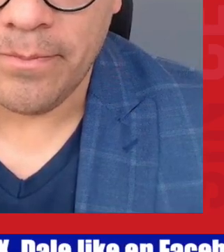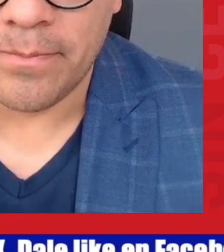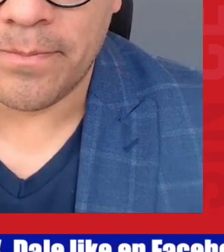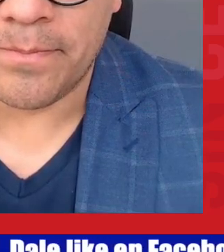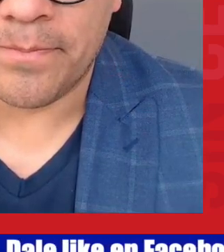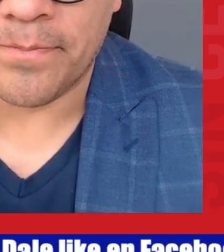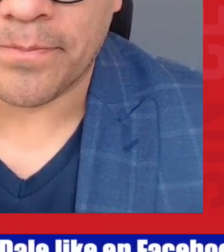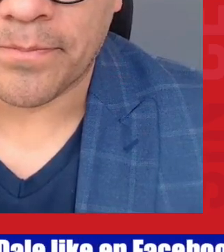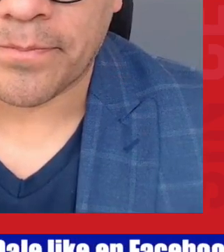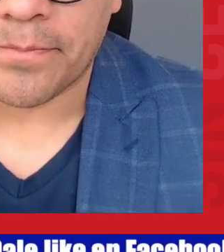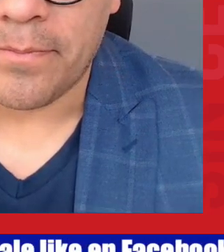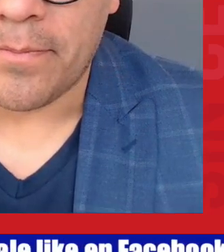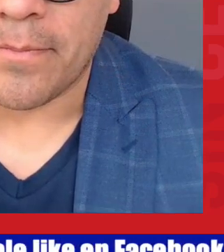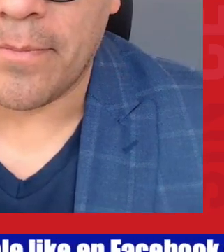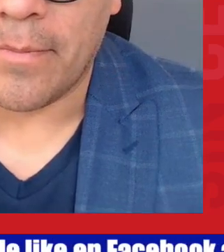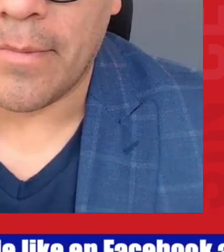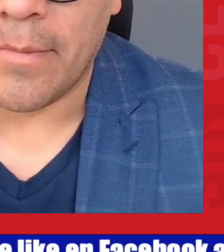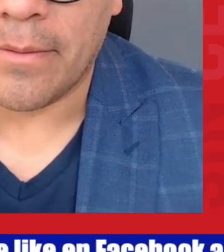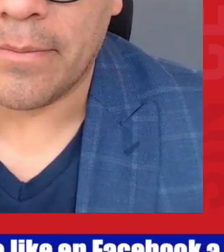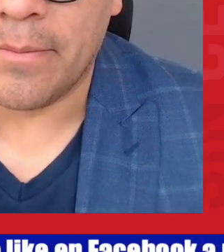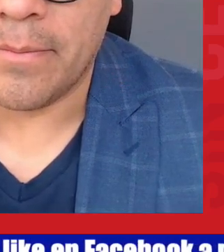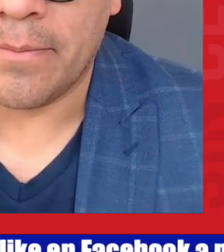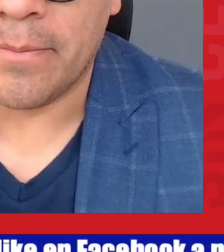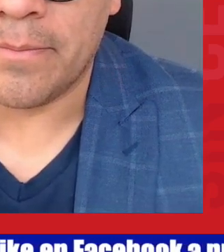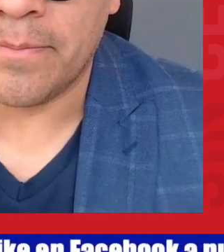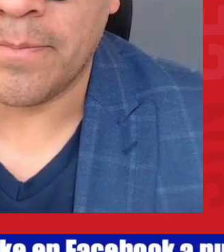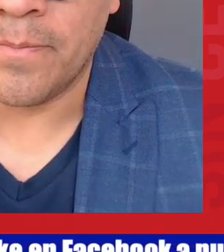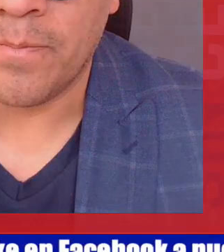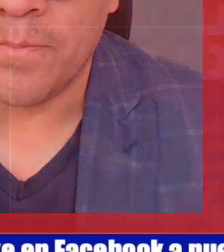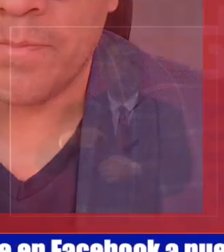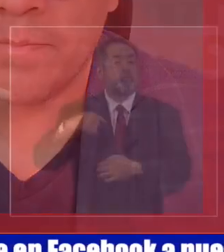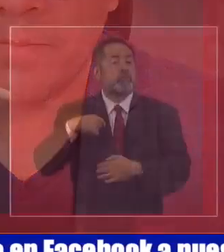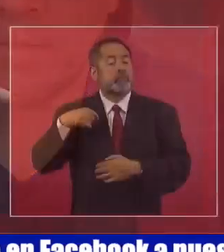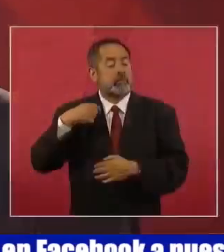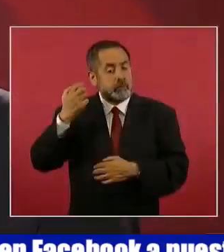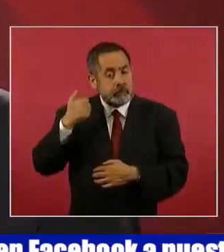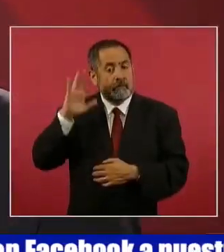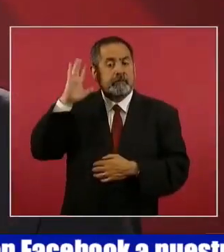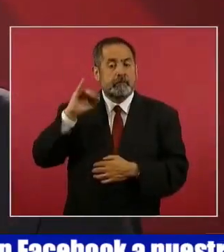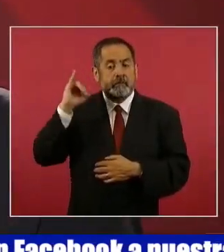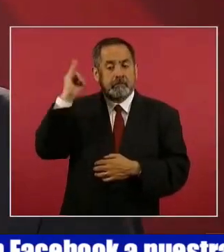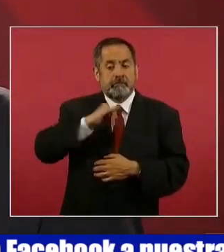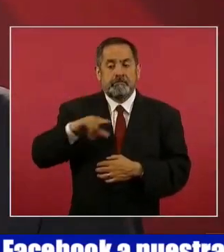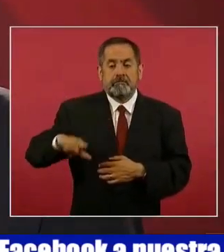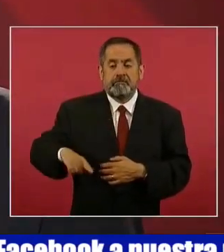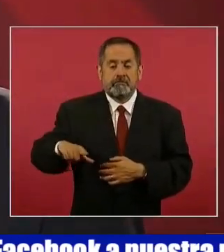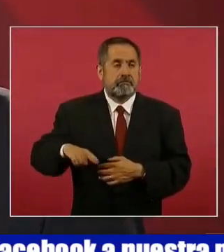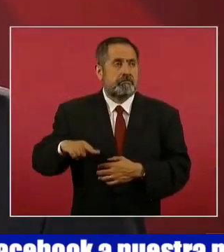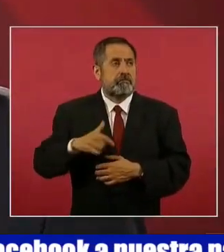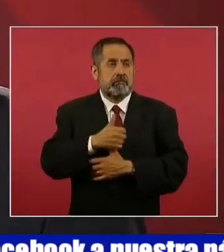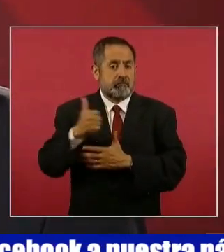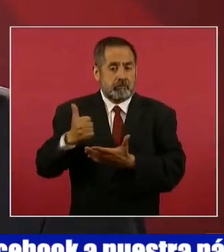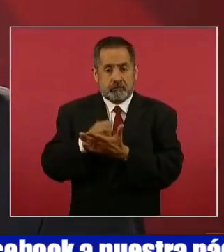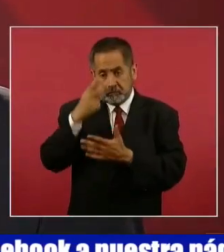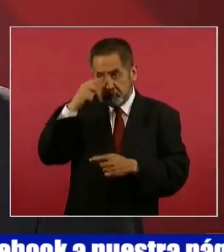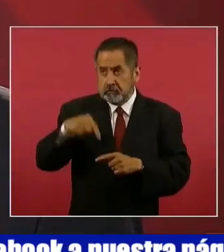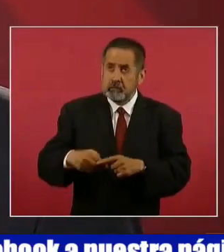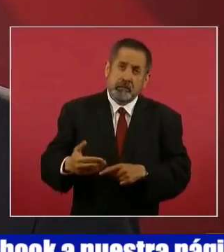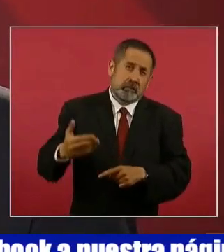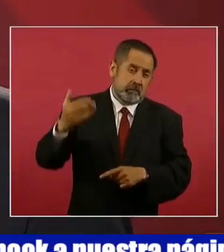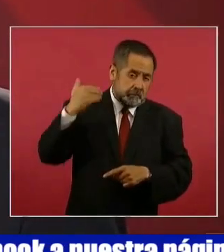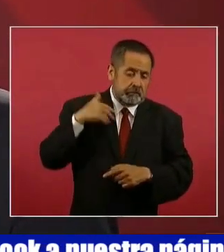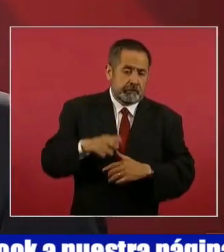sido efectivo precisamente el plan para hacer de la Ciudad de México una de las más seguras del